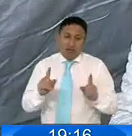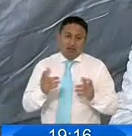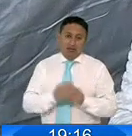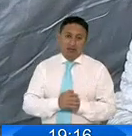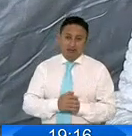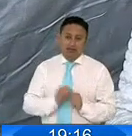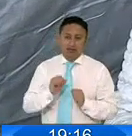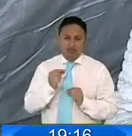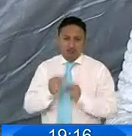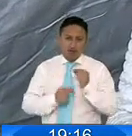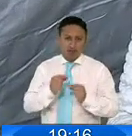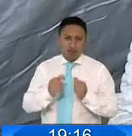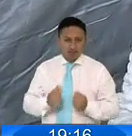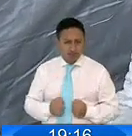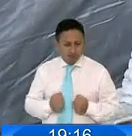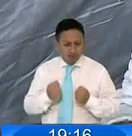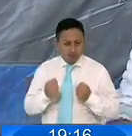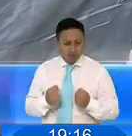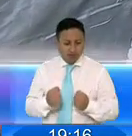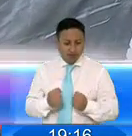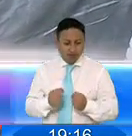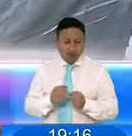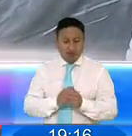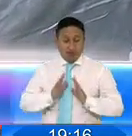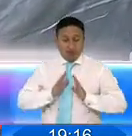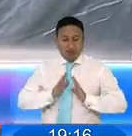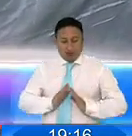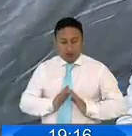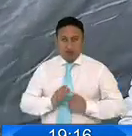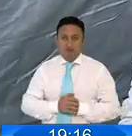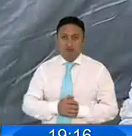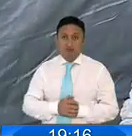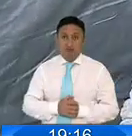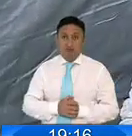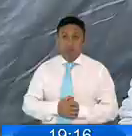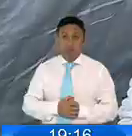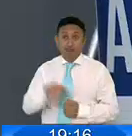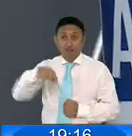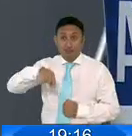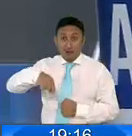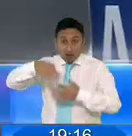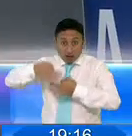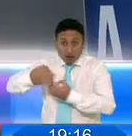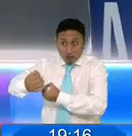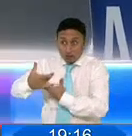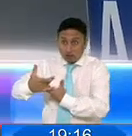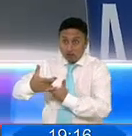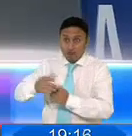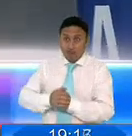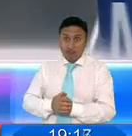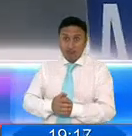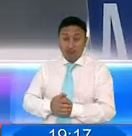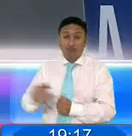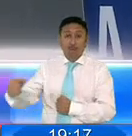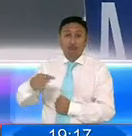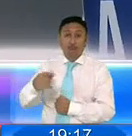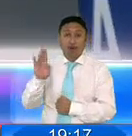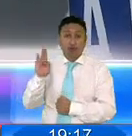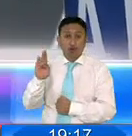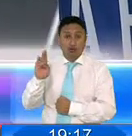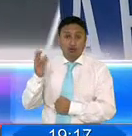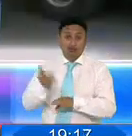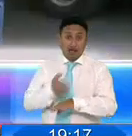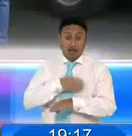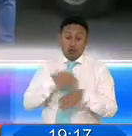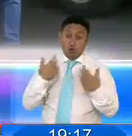está saliendo, entonces estamos algo tranquilos. Es la buena noticia que acababa de recibir, pues su pronóstico era